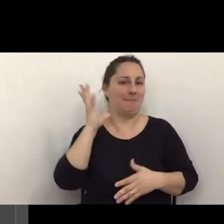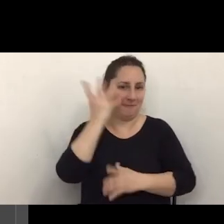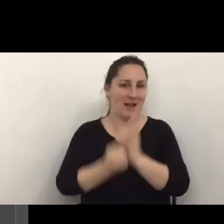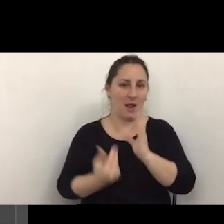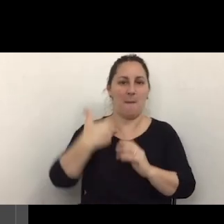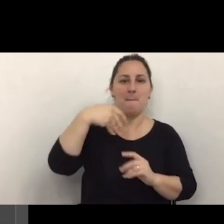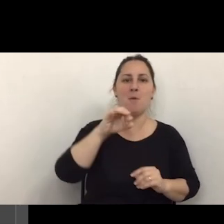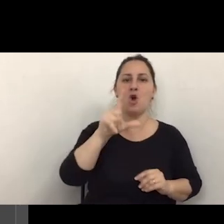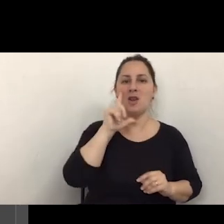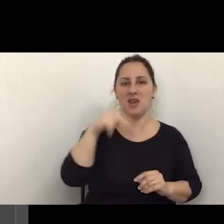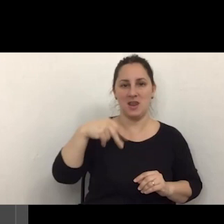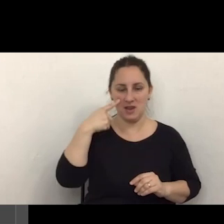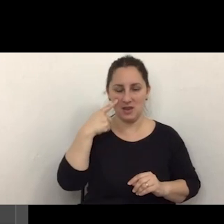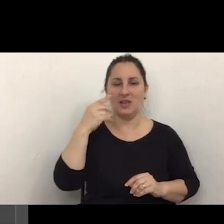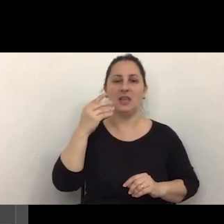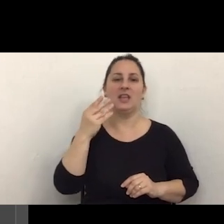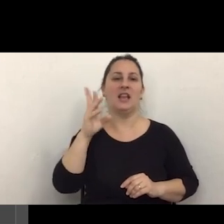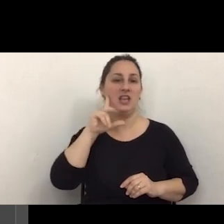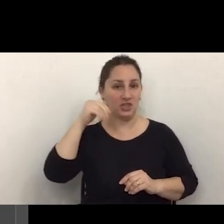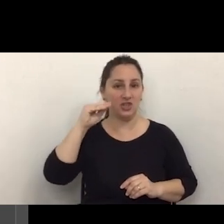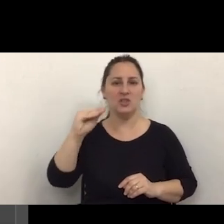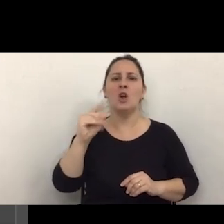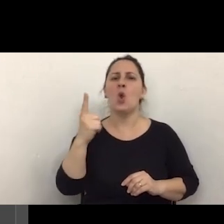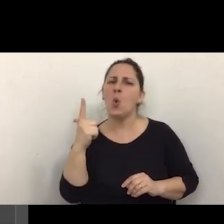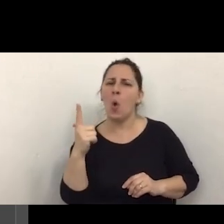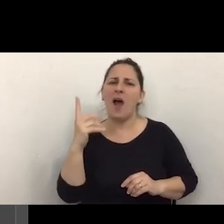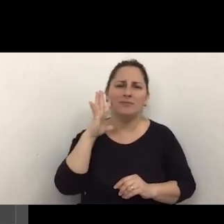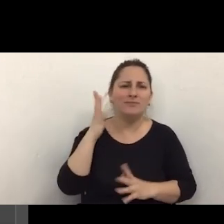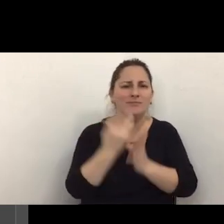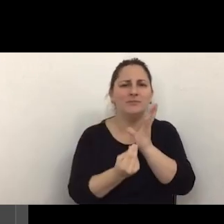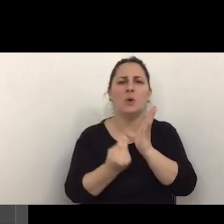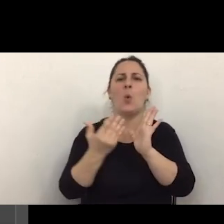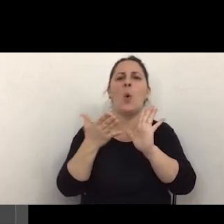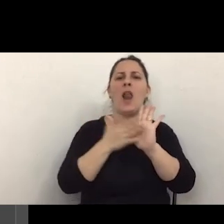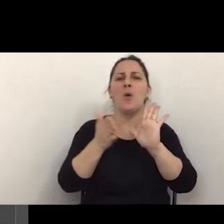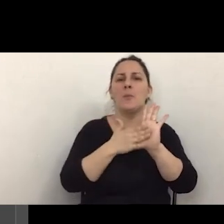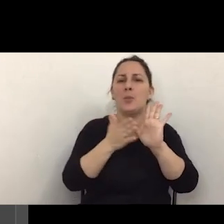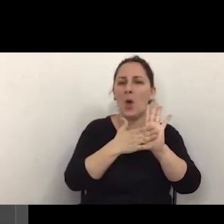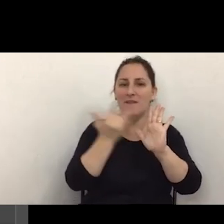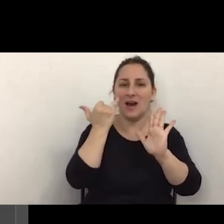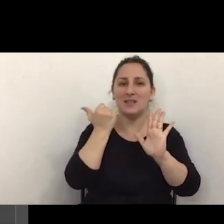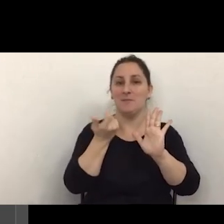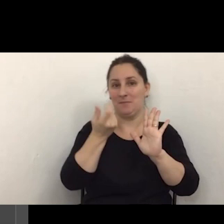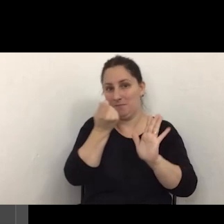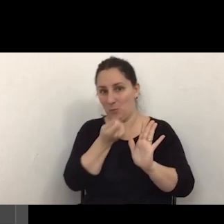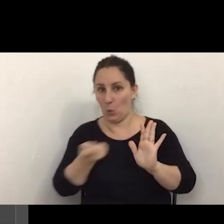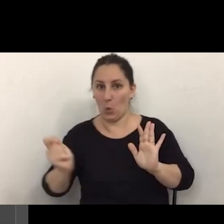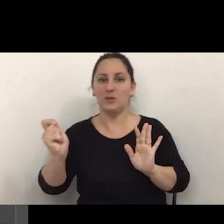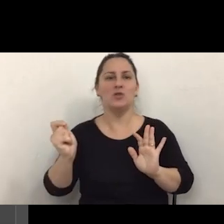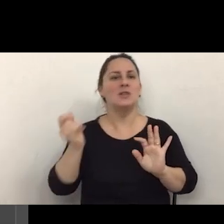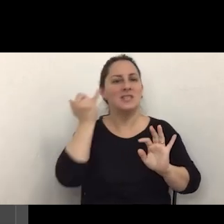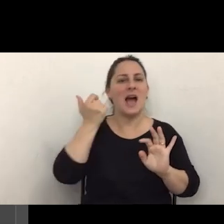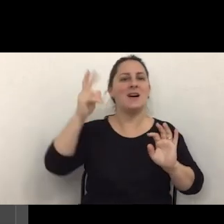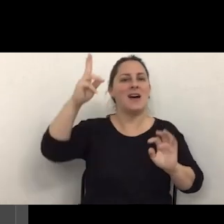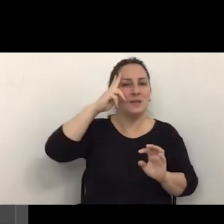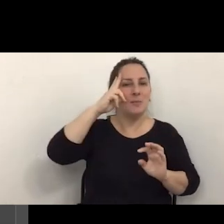Bolini y Lynch. No se advierte vicio alguno en la valoración de las pruebas arrimadas al juicio, habiéndose